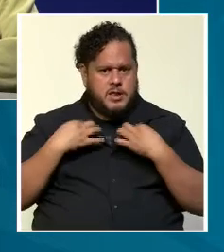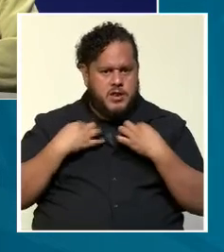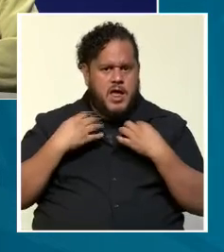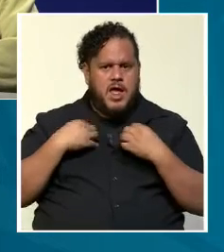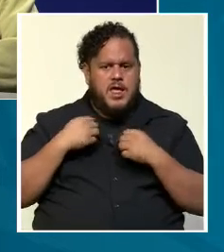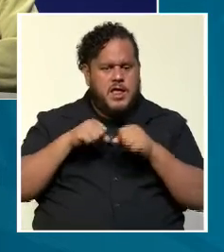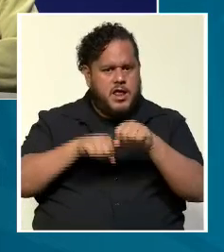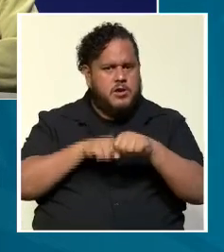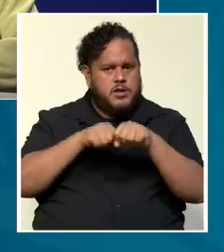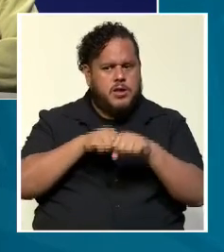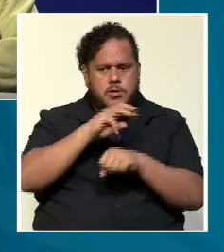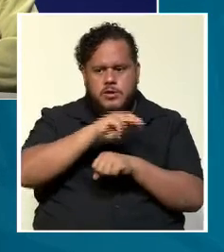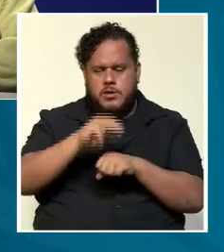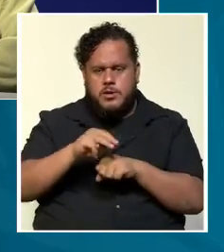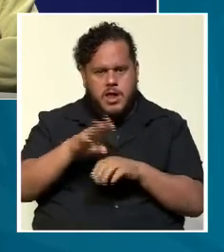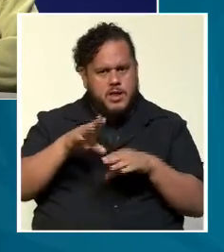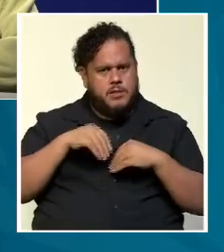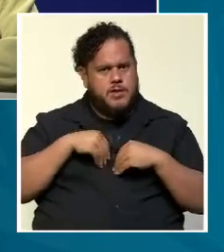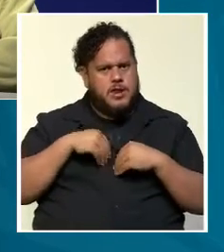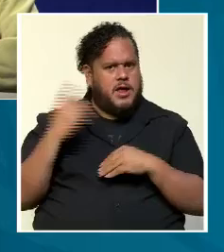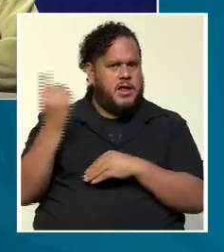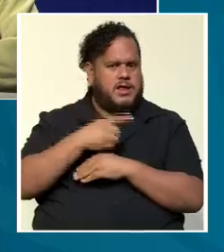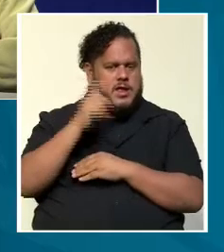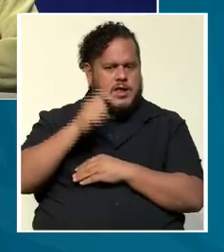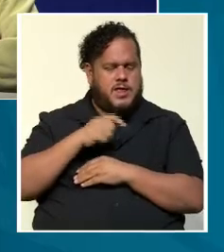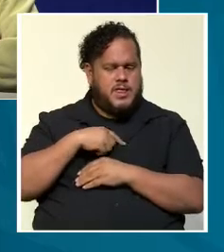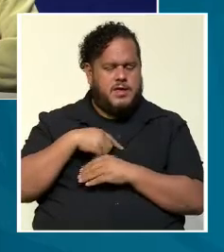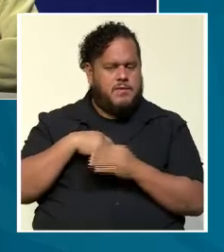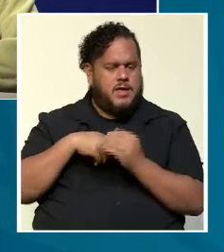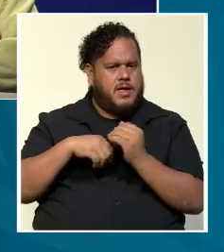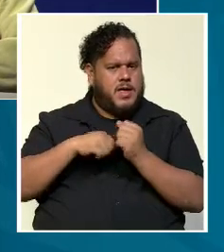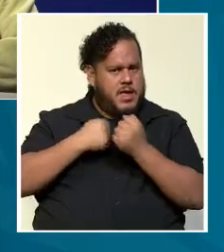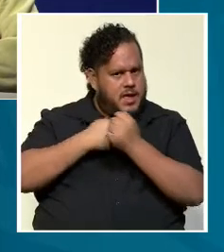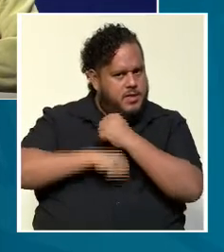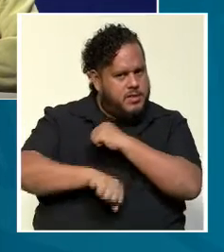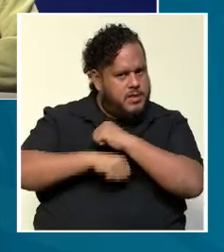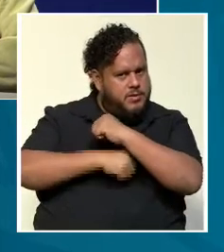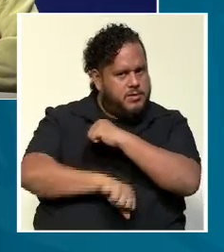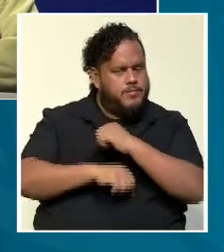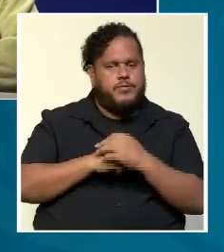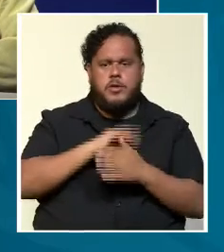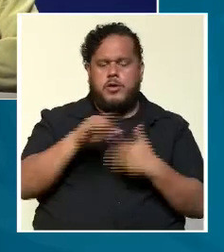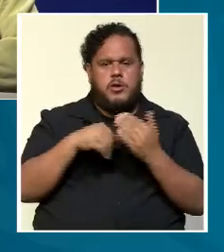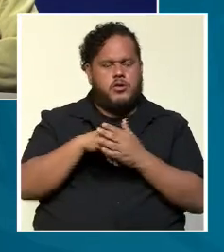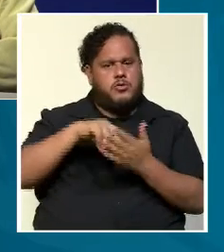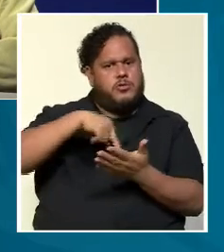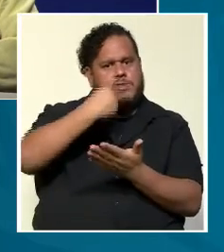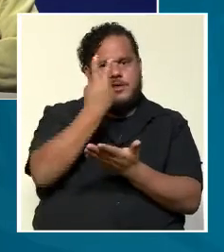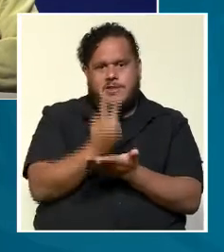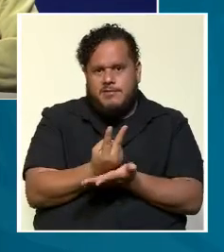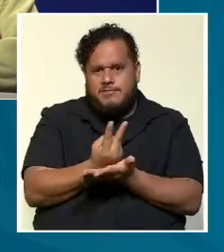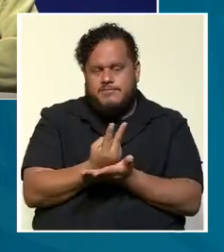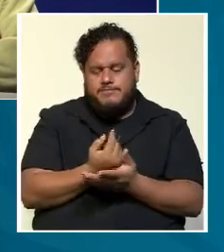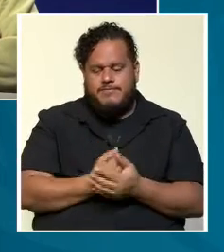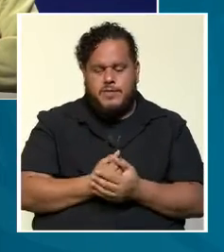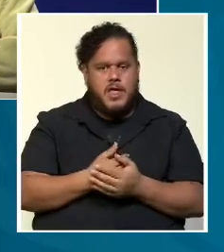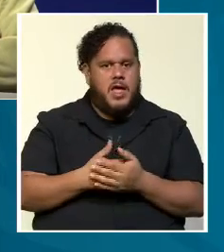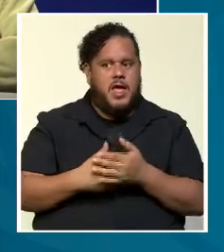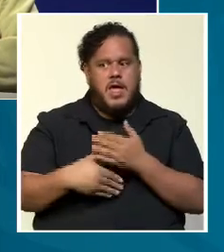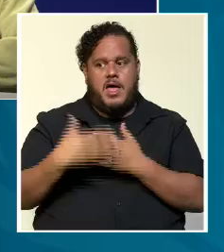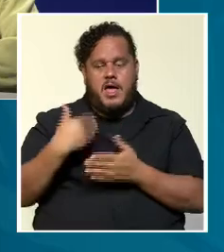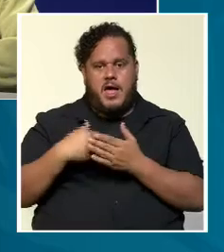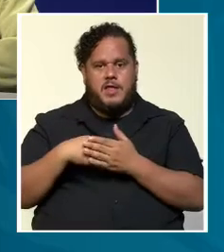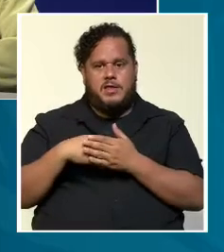mar acertarán el día en que deben dar a luz? Todo está patas arriba. Antes los